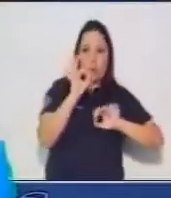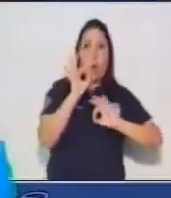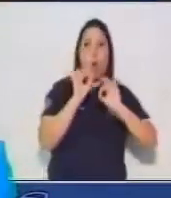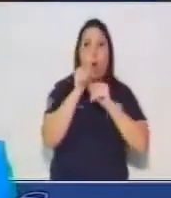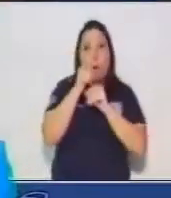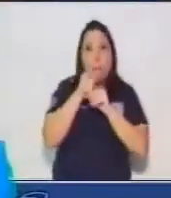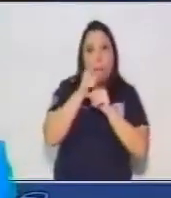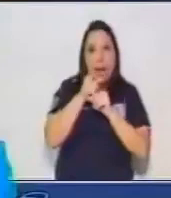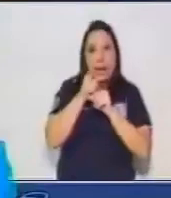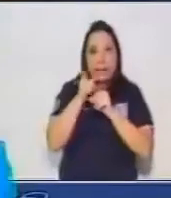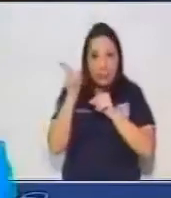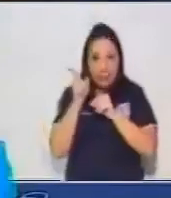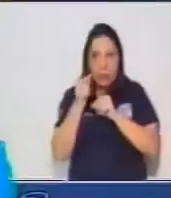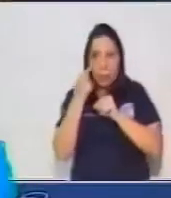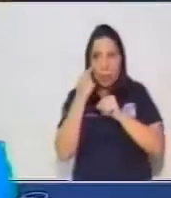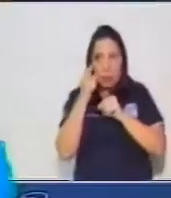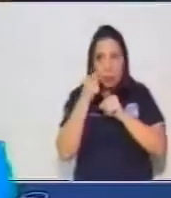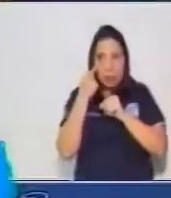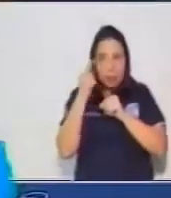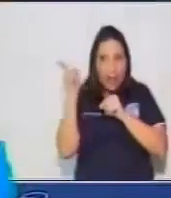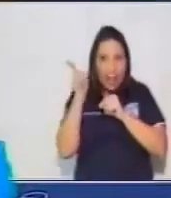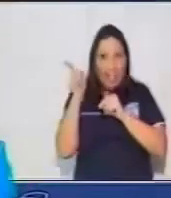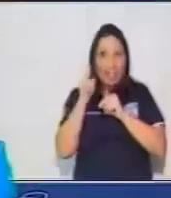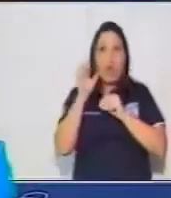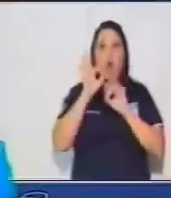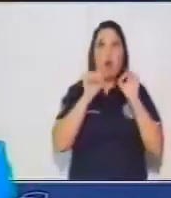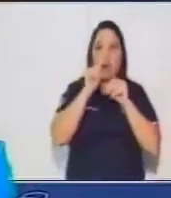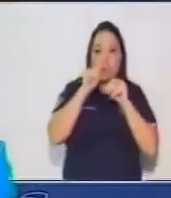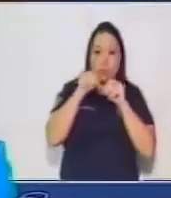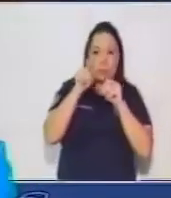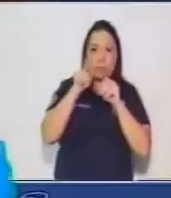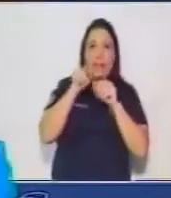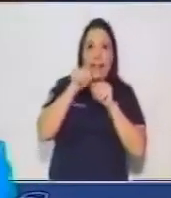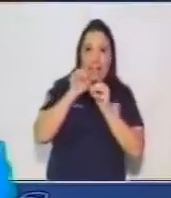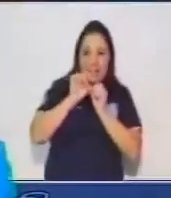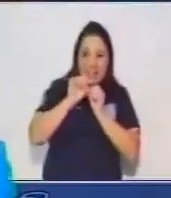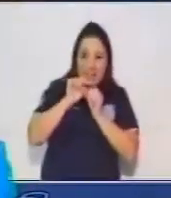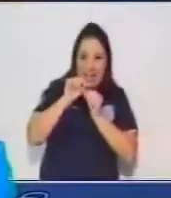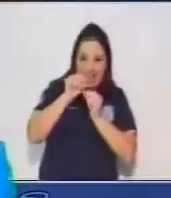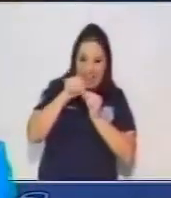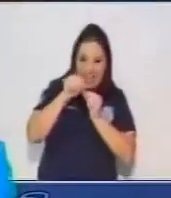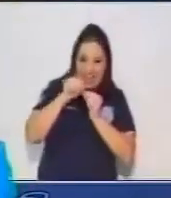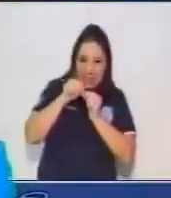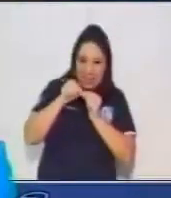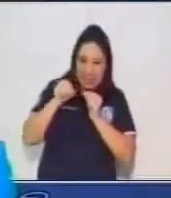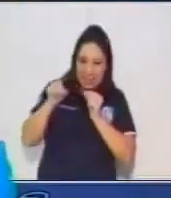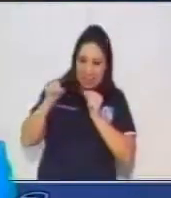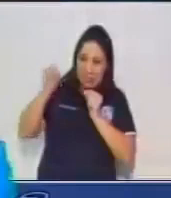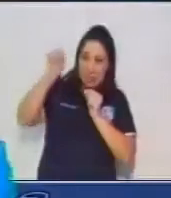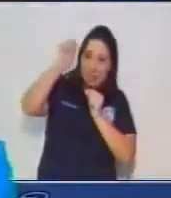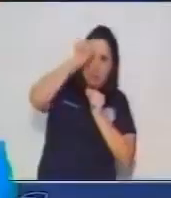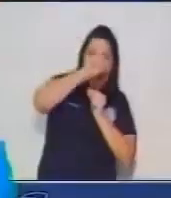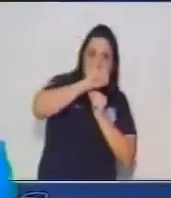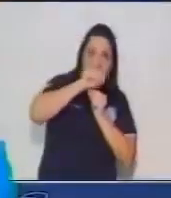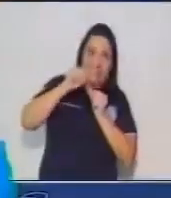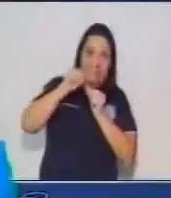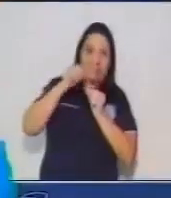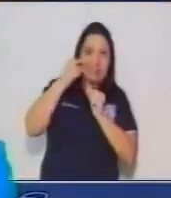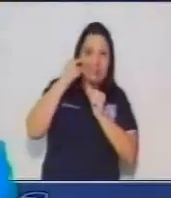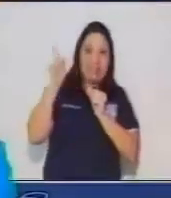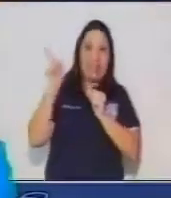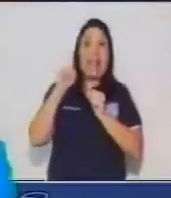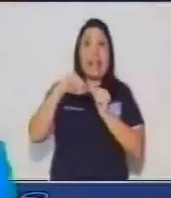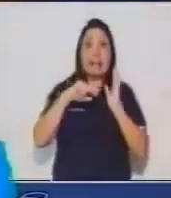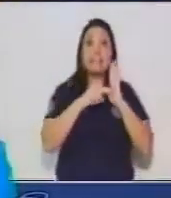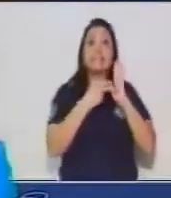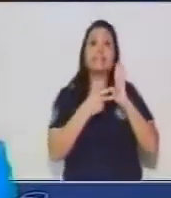marquita en negro, a veces es un corte del material que me